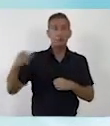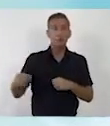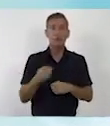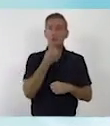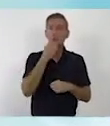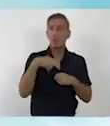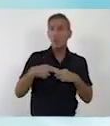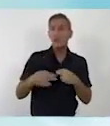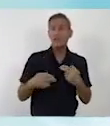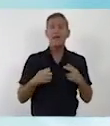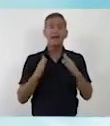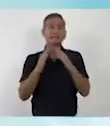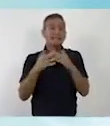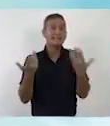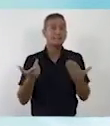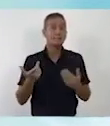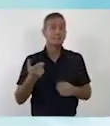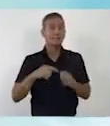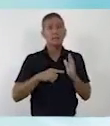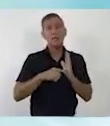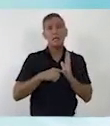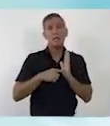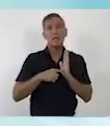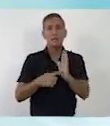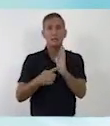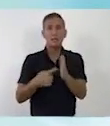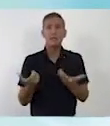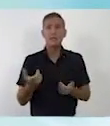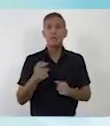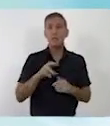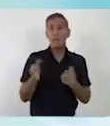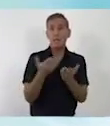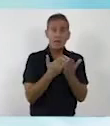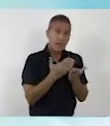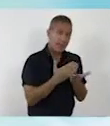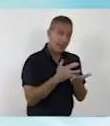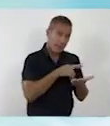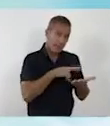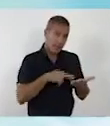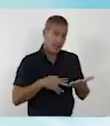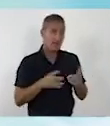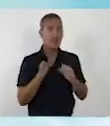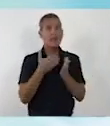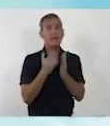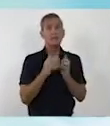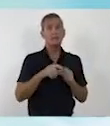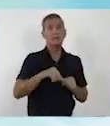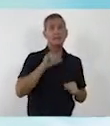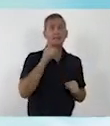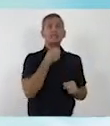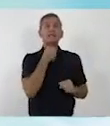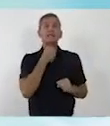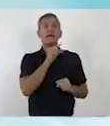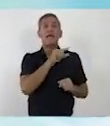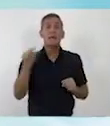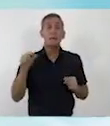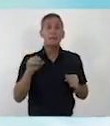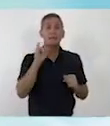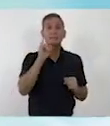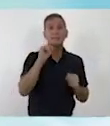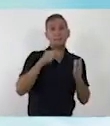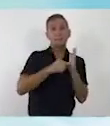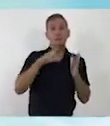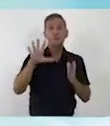que ustedes pueden realizar en casa. También les recomiendo que revisen en su libro de química de 10º grado el epígrafe